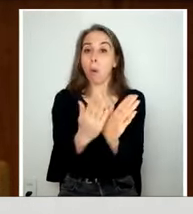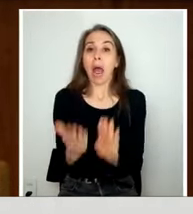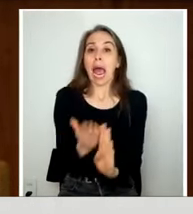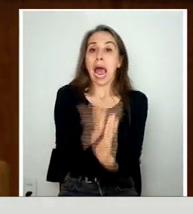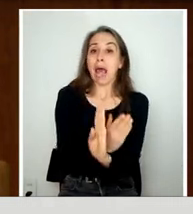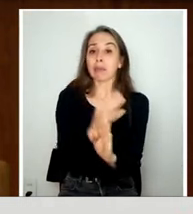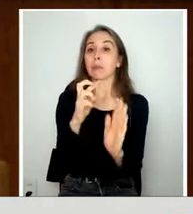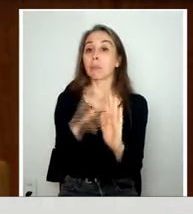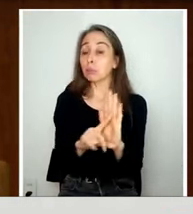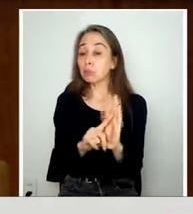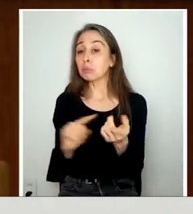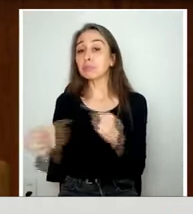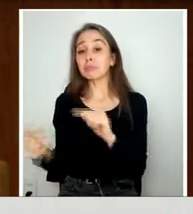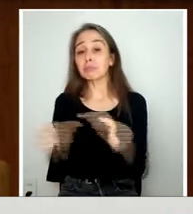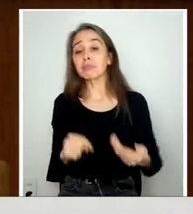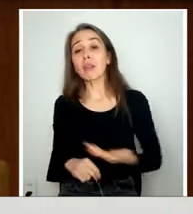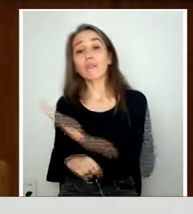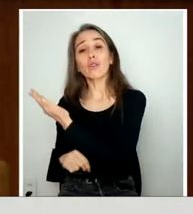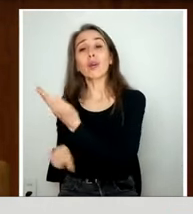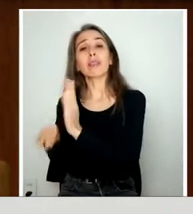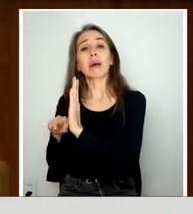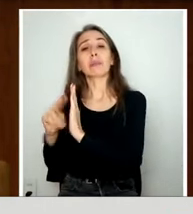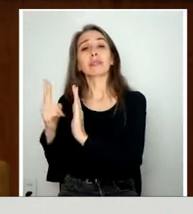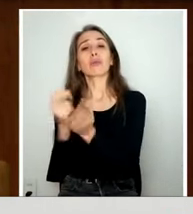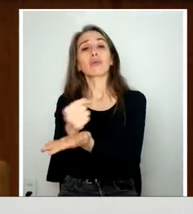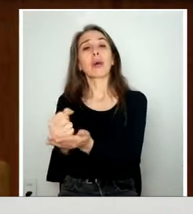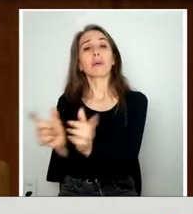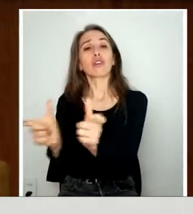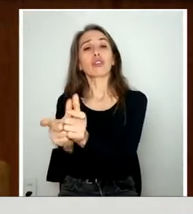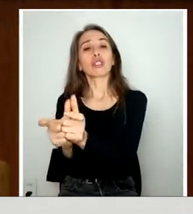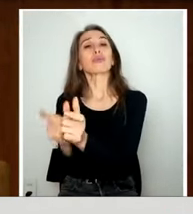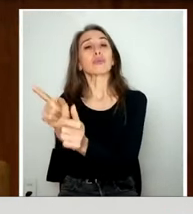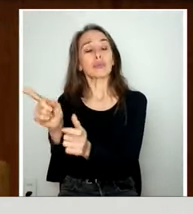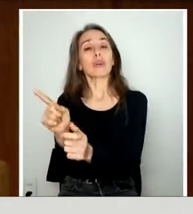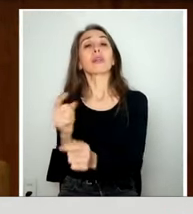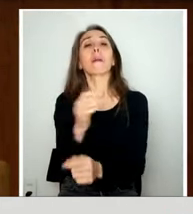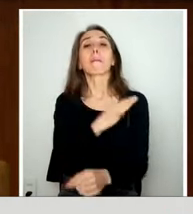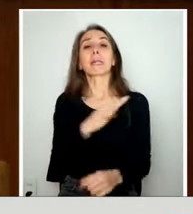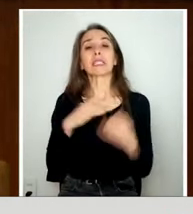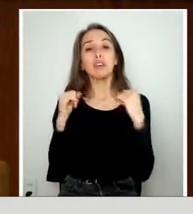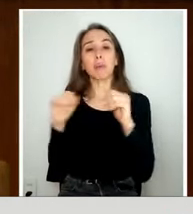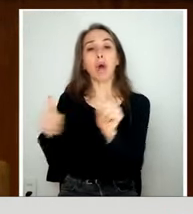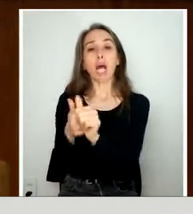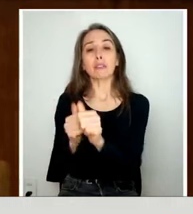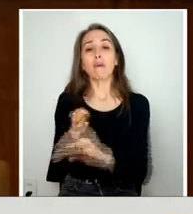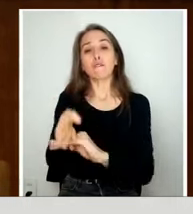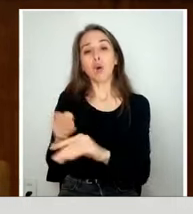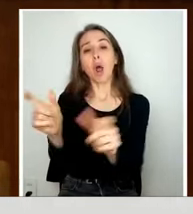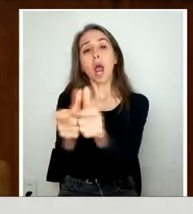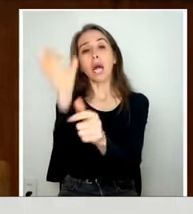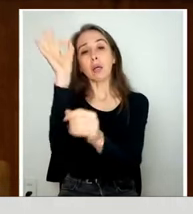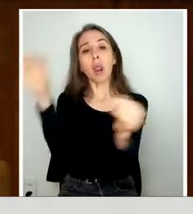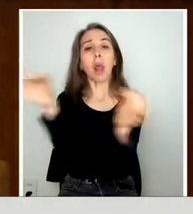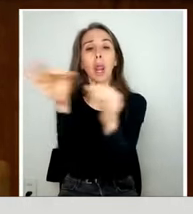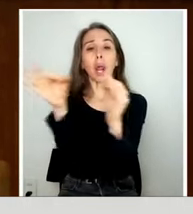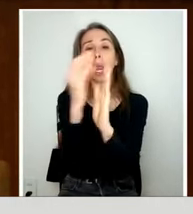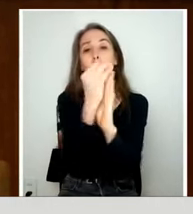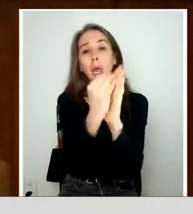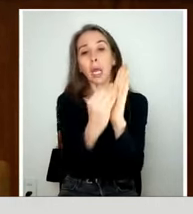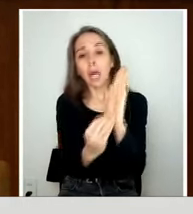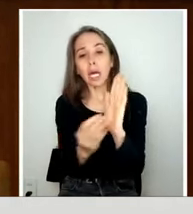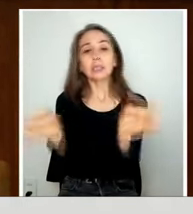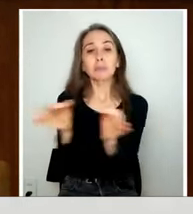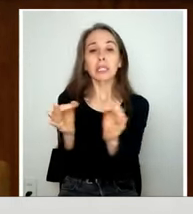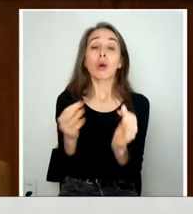el segundo trámite constitucional la comisión recibió al ministro del deporte y a sus asesores quienes explicaron el contenido y la urgencia de esta iniciativa legal